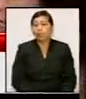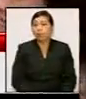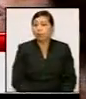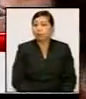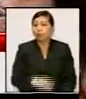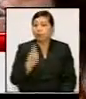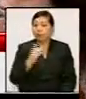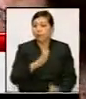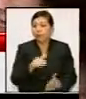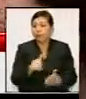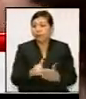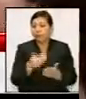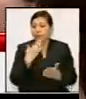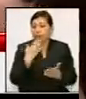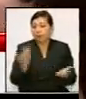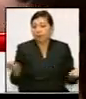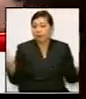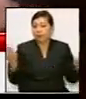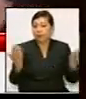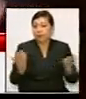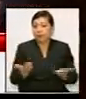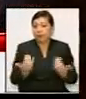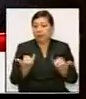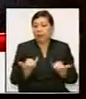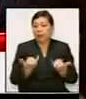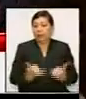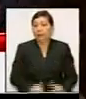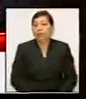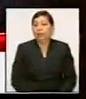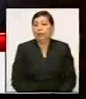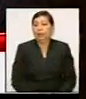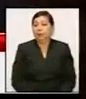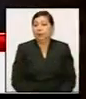para todos quienes están presentes aquí en este recinto.